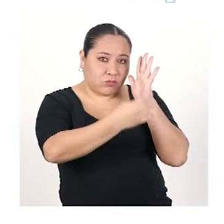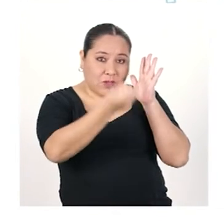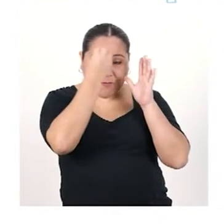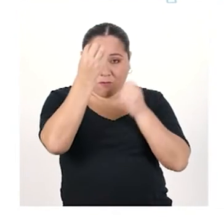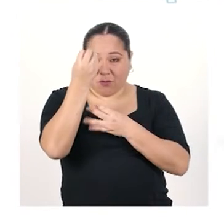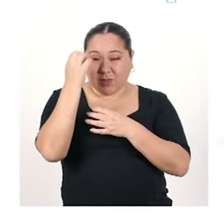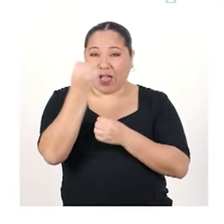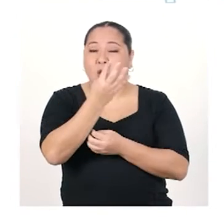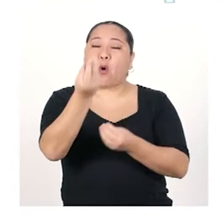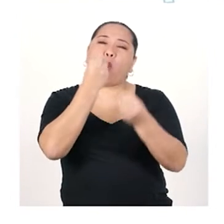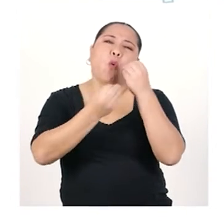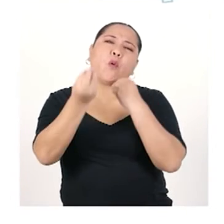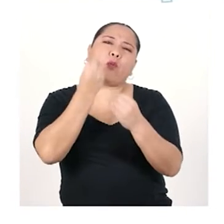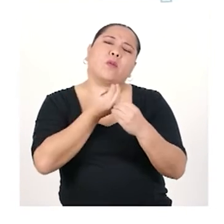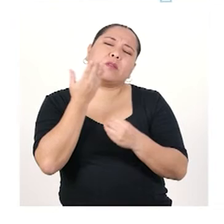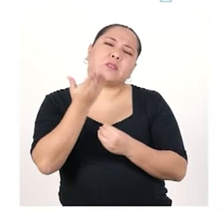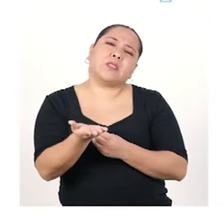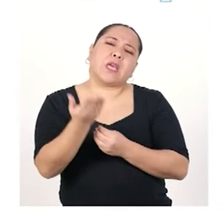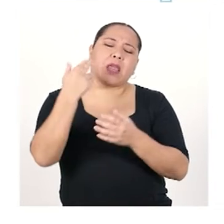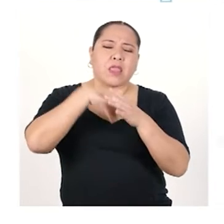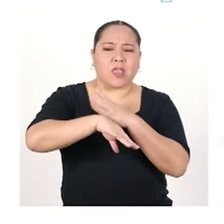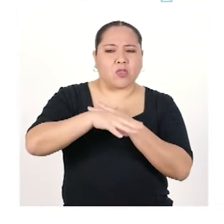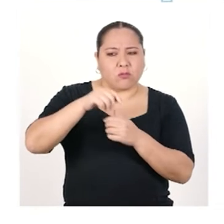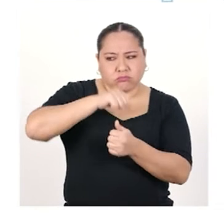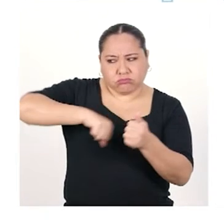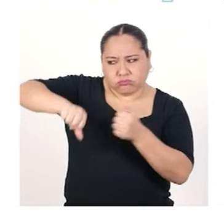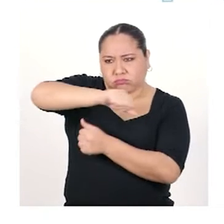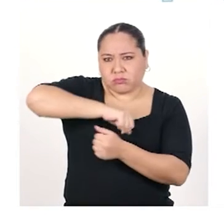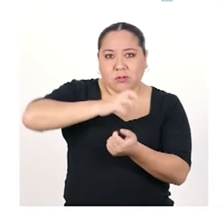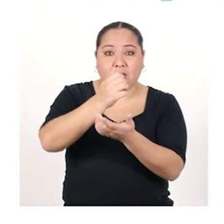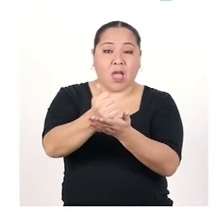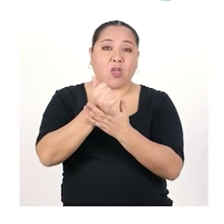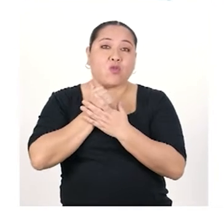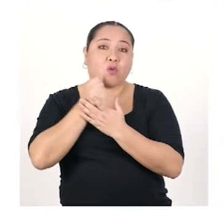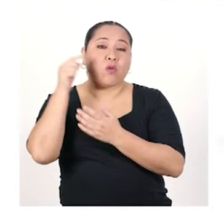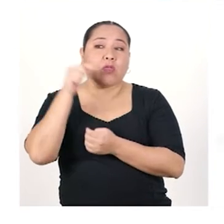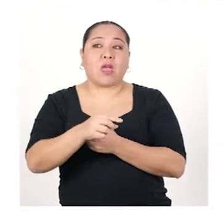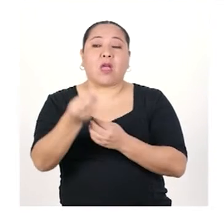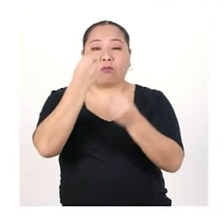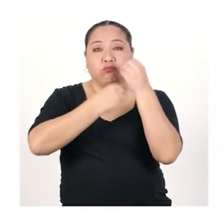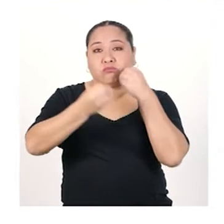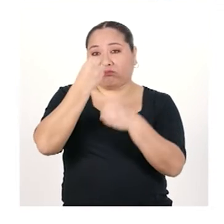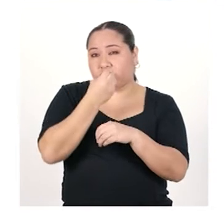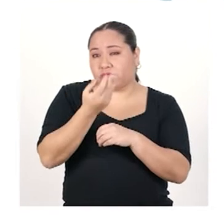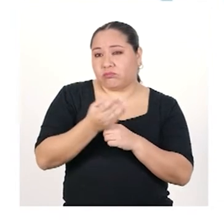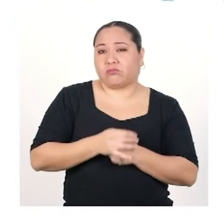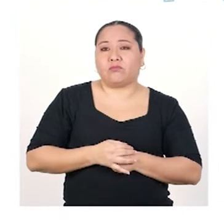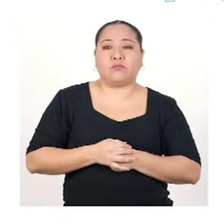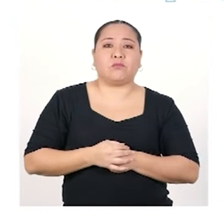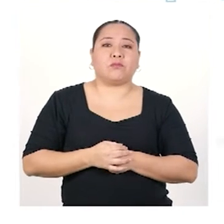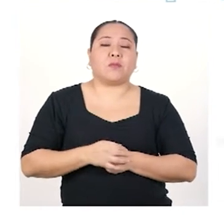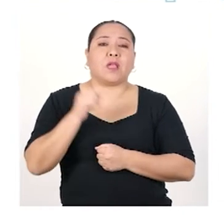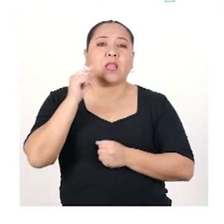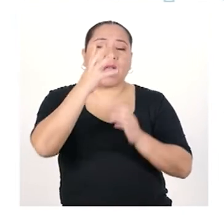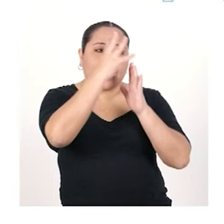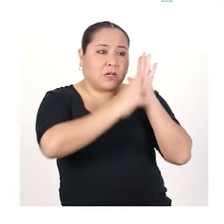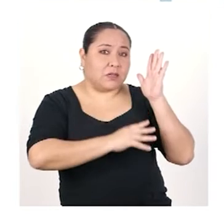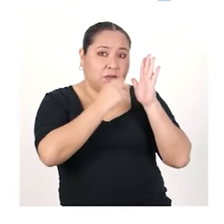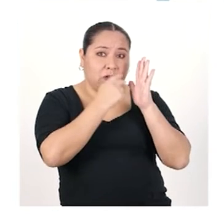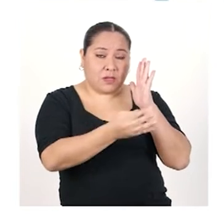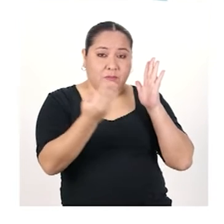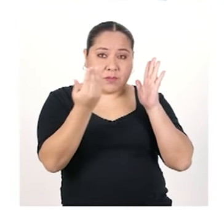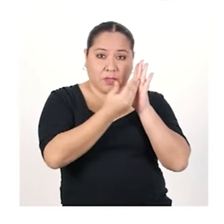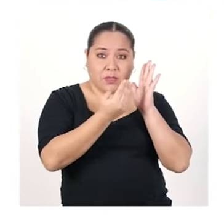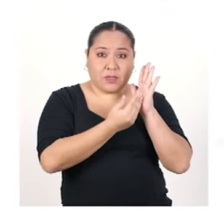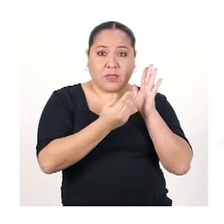tabla la información de algunos alimentos que están en nuestro ambiente y nos ayudan en nuestra alimentación. La